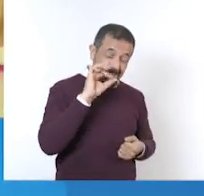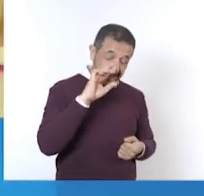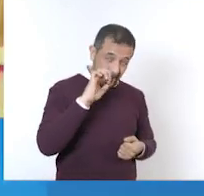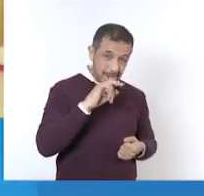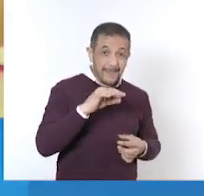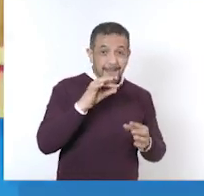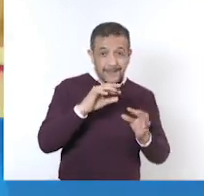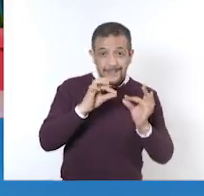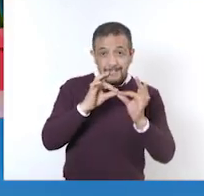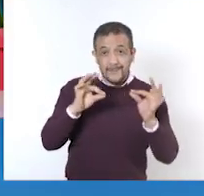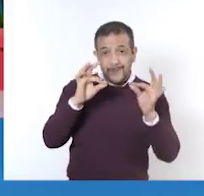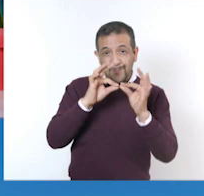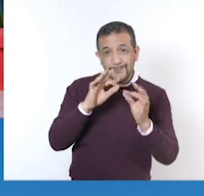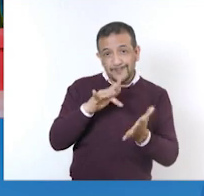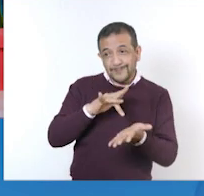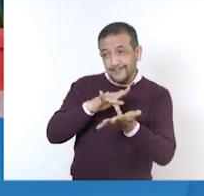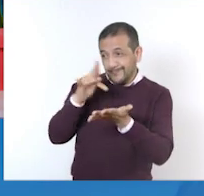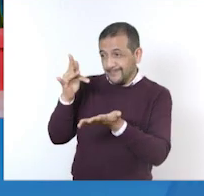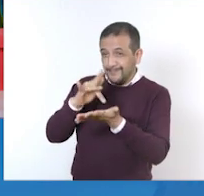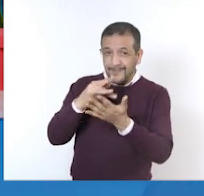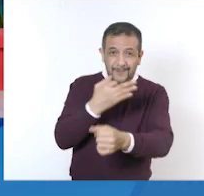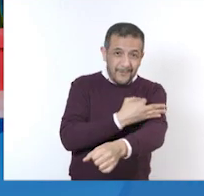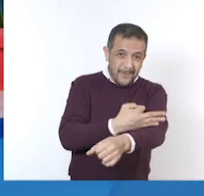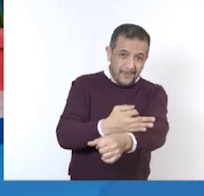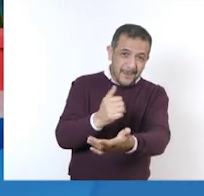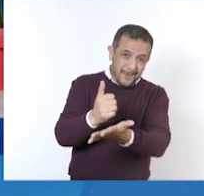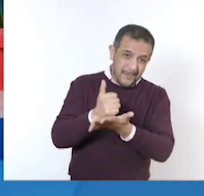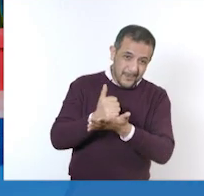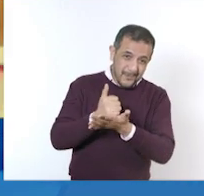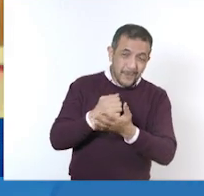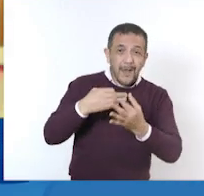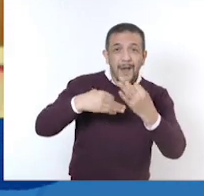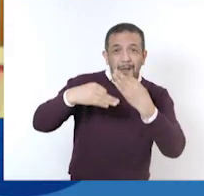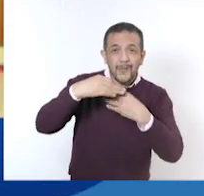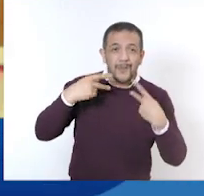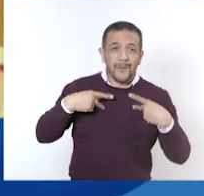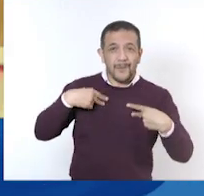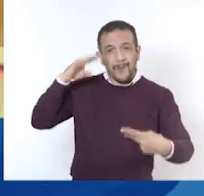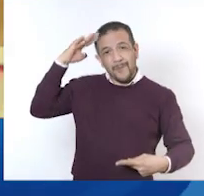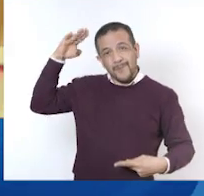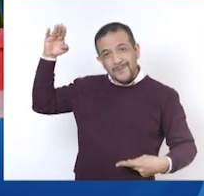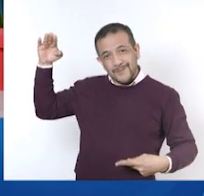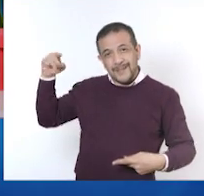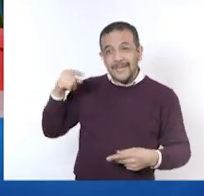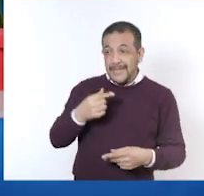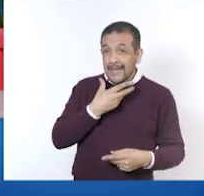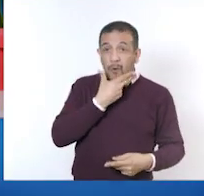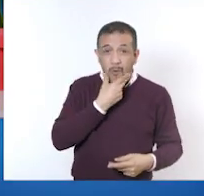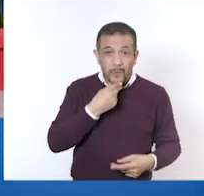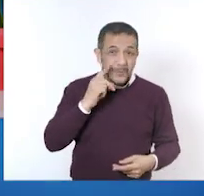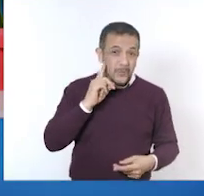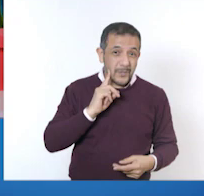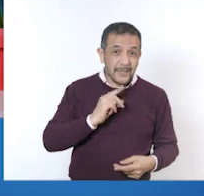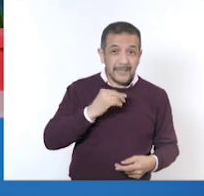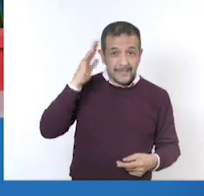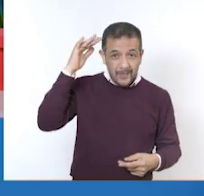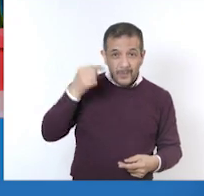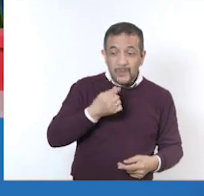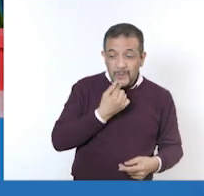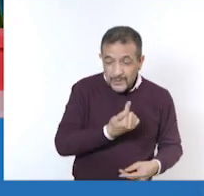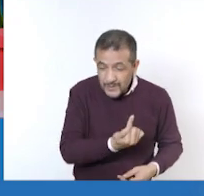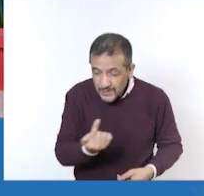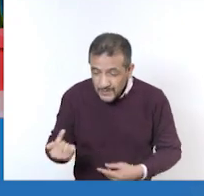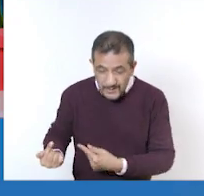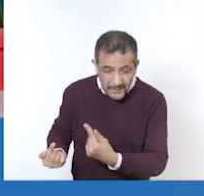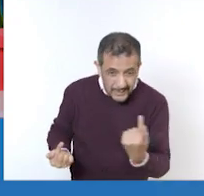por recordarnos que es muy importante agradecer el apoyo de nuestras familias. A todos los adultos que nos han ayudado a que las niñas y los